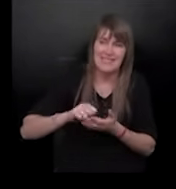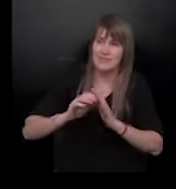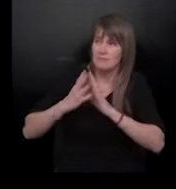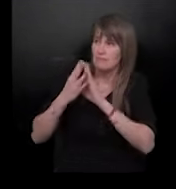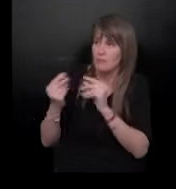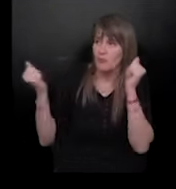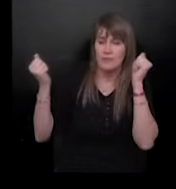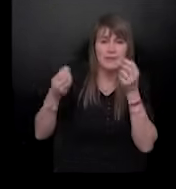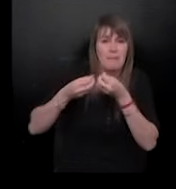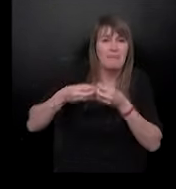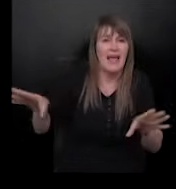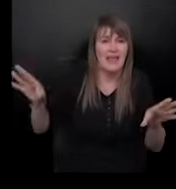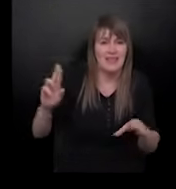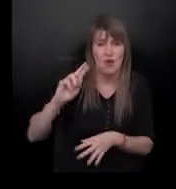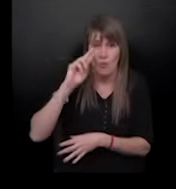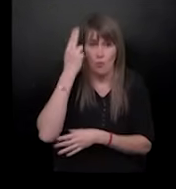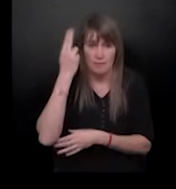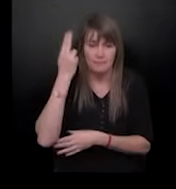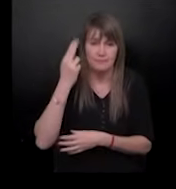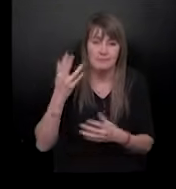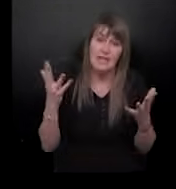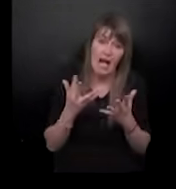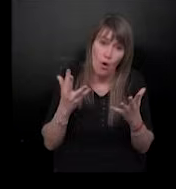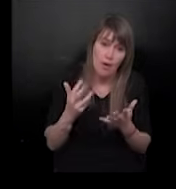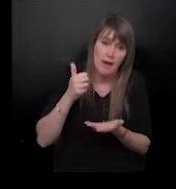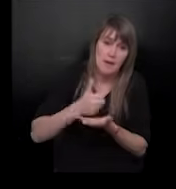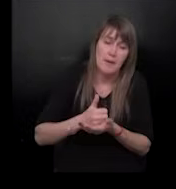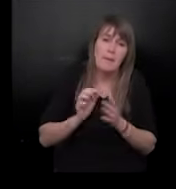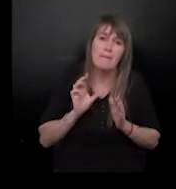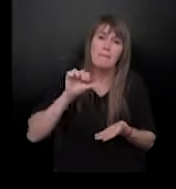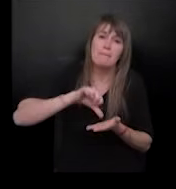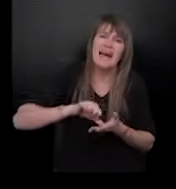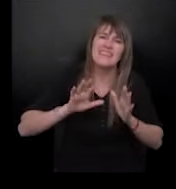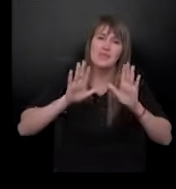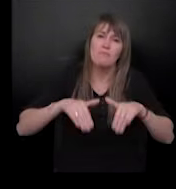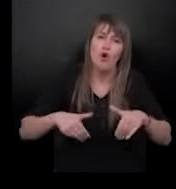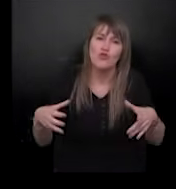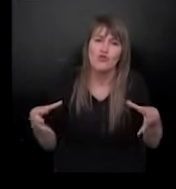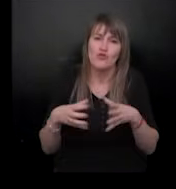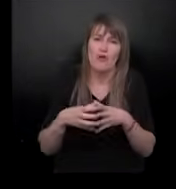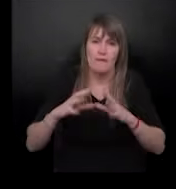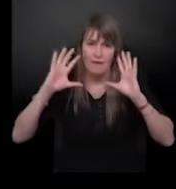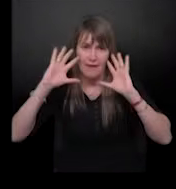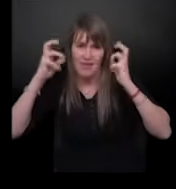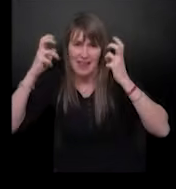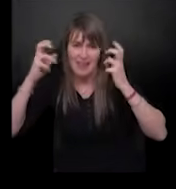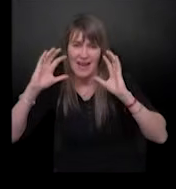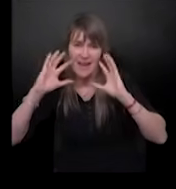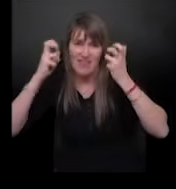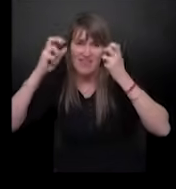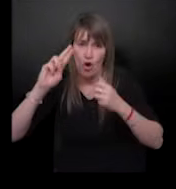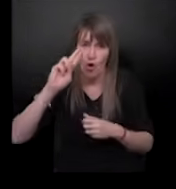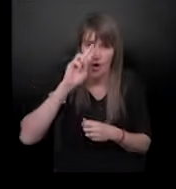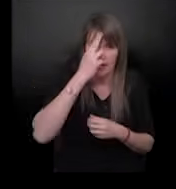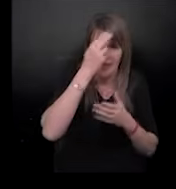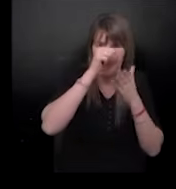que se perdía. Forman parte ya de un patrimonio de rebeldía. La rebeldía de la banda oriental contra